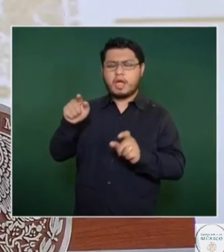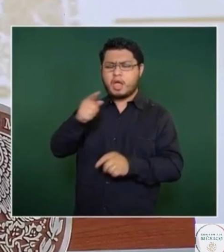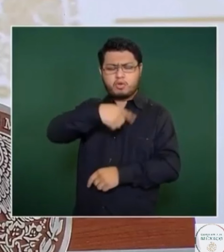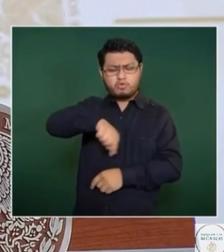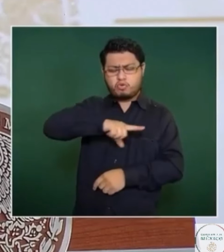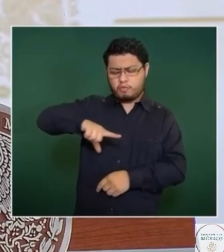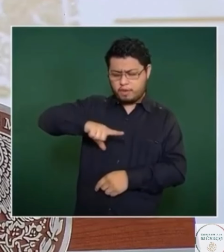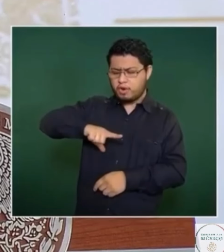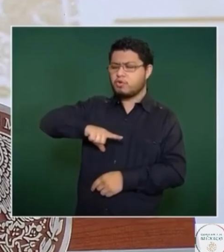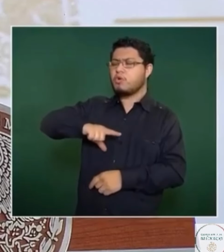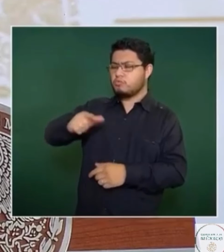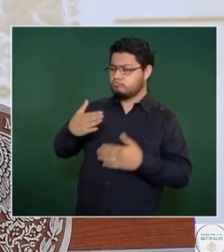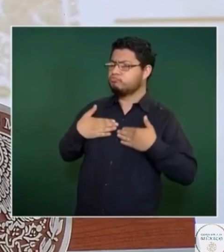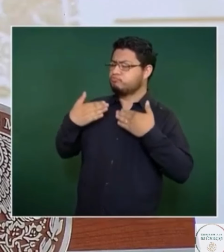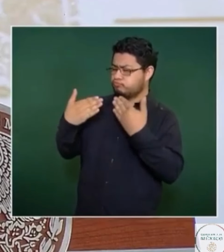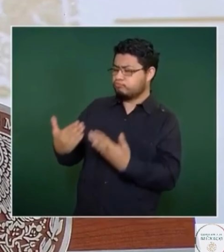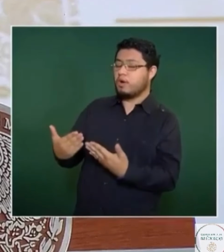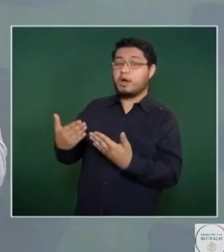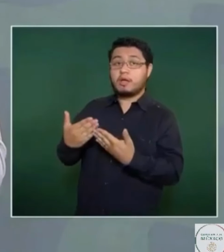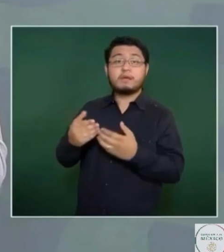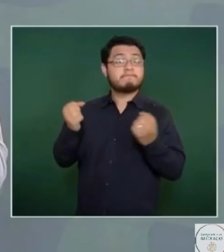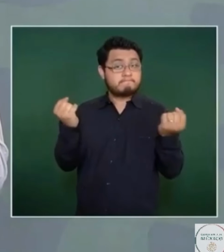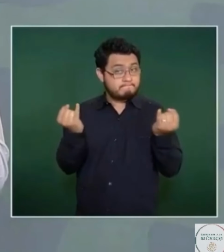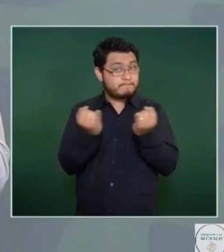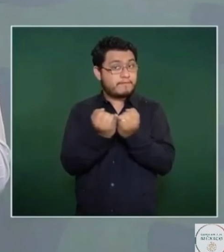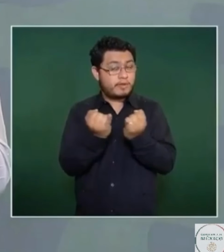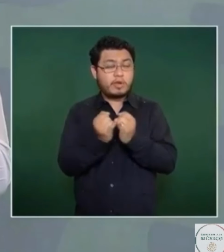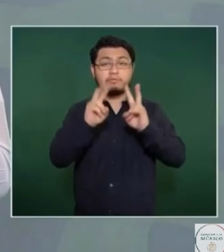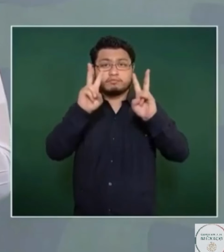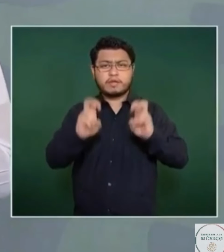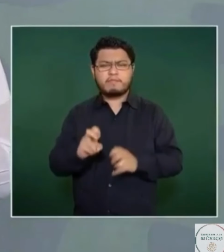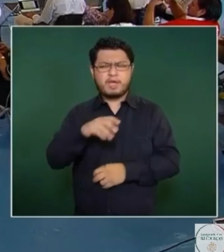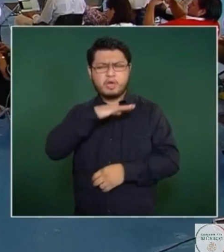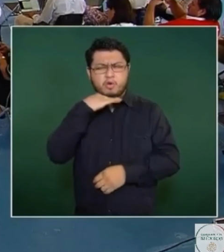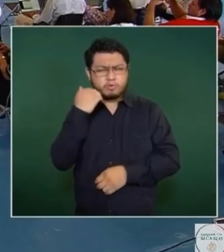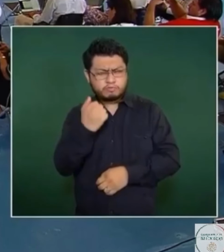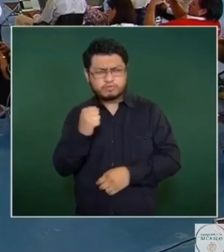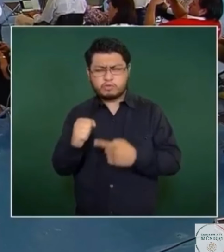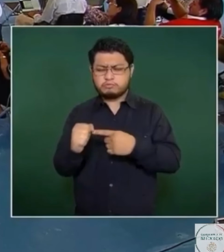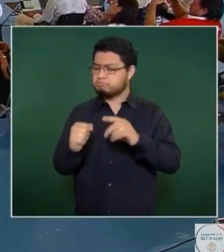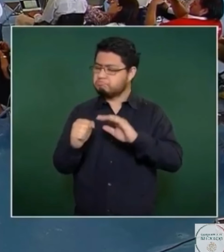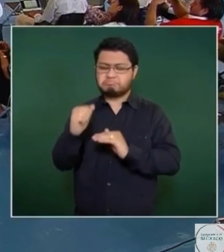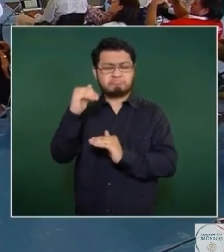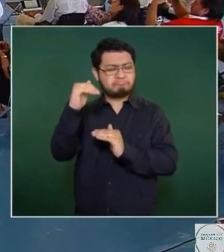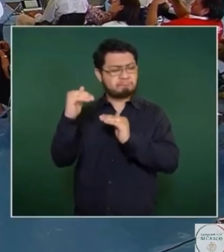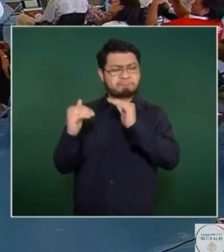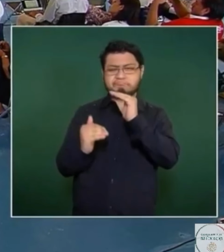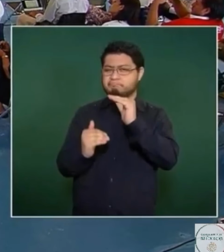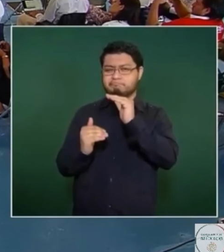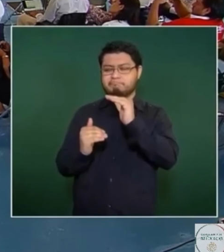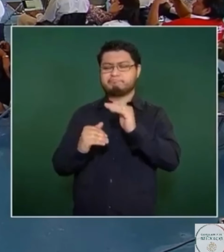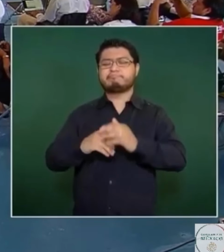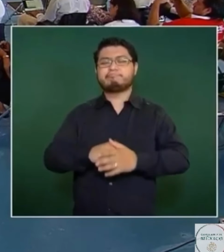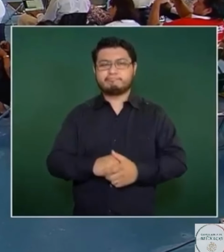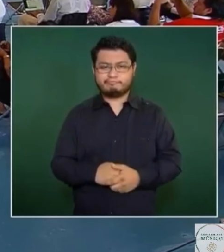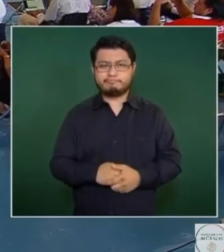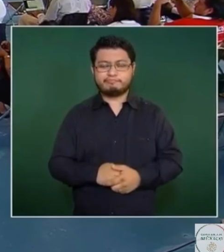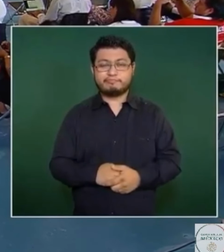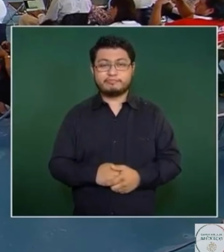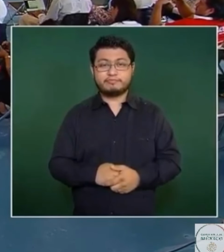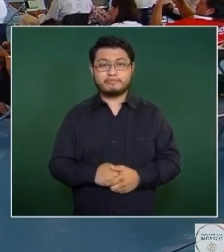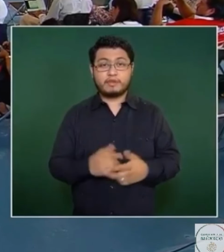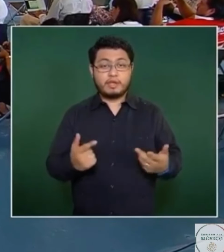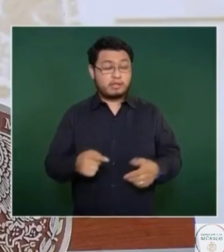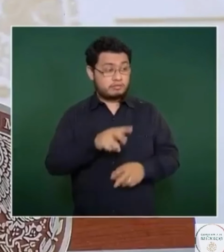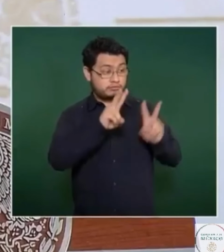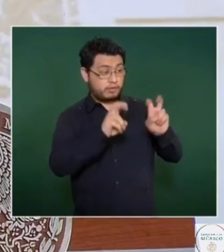Y el segundo lugar con menor percepción de corrupción de todo el país. La efectividad de la